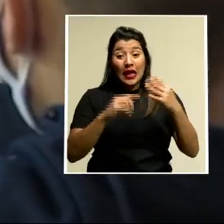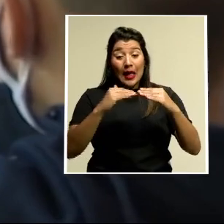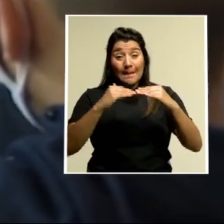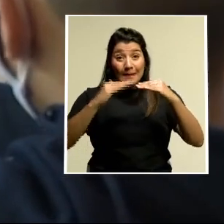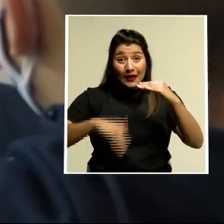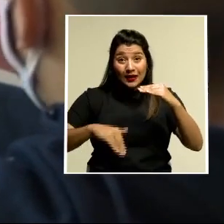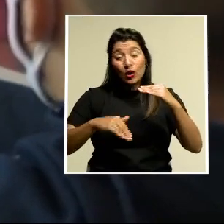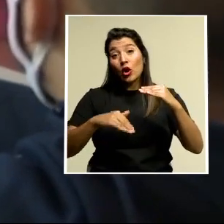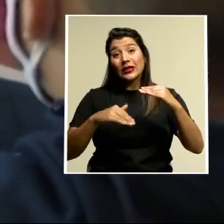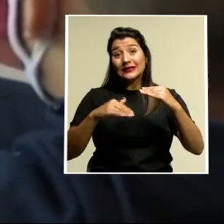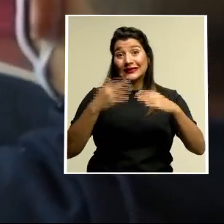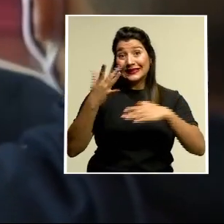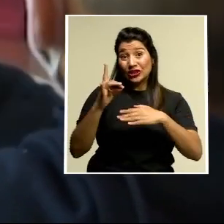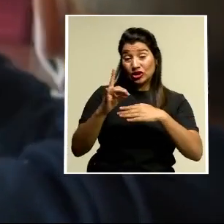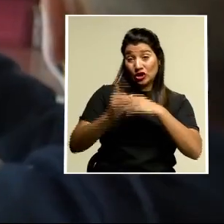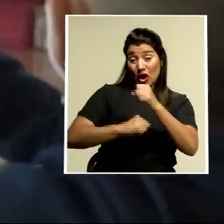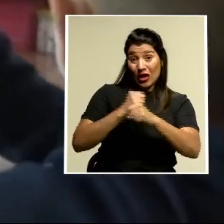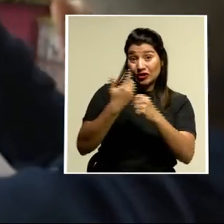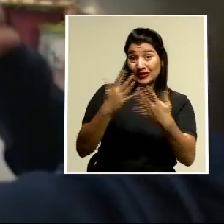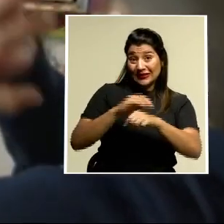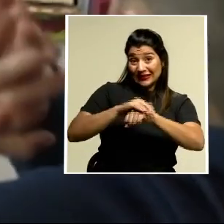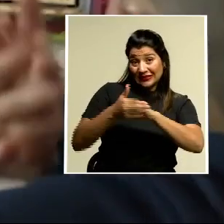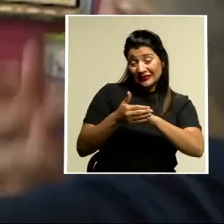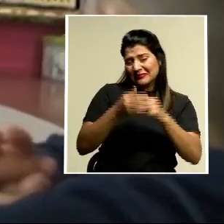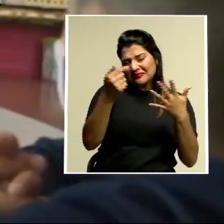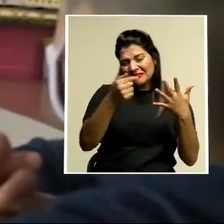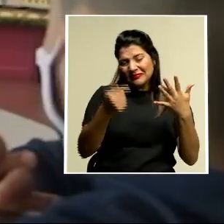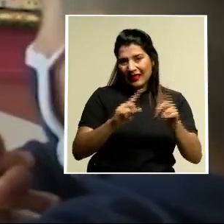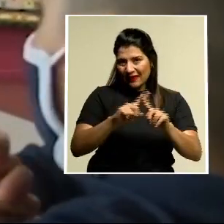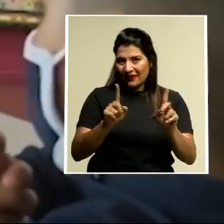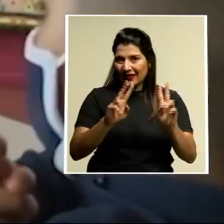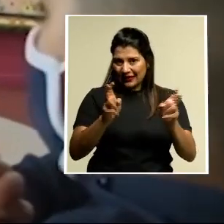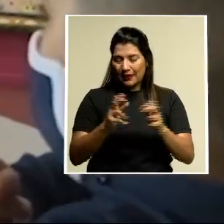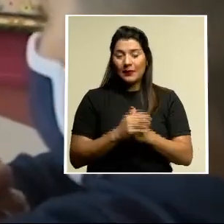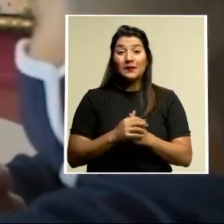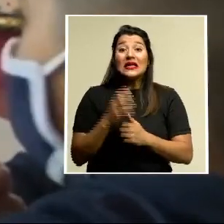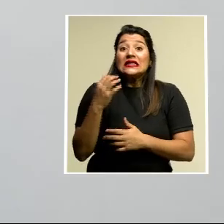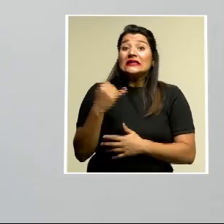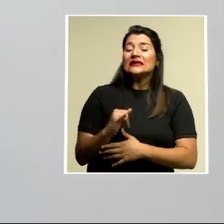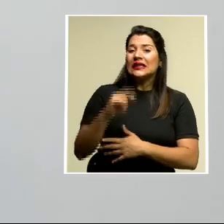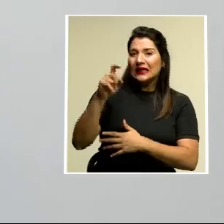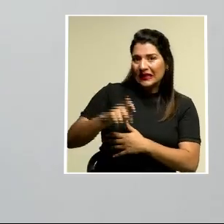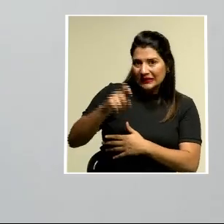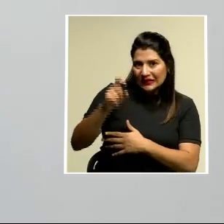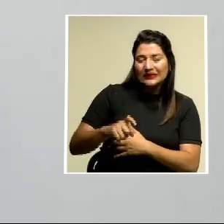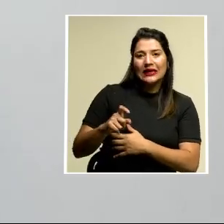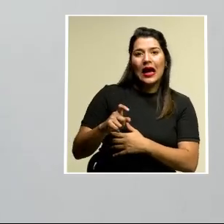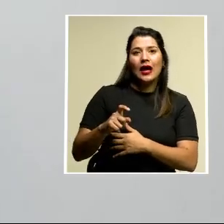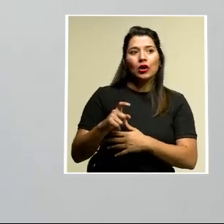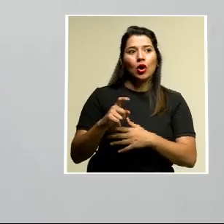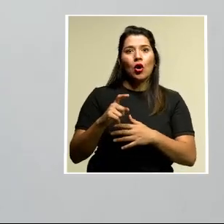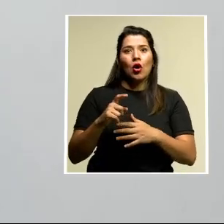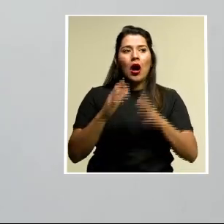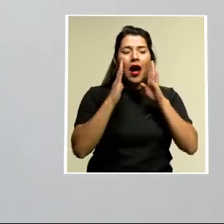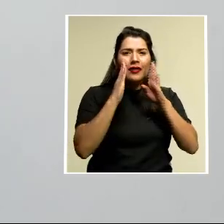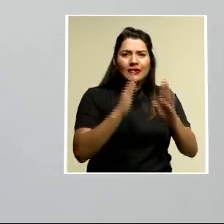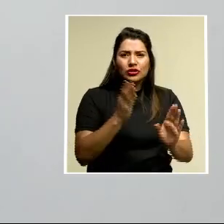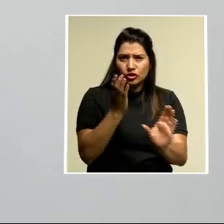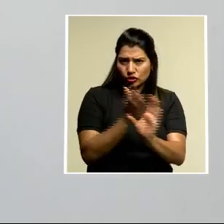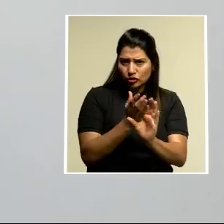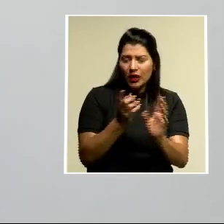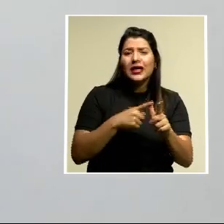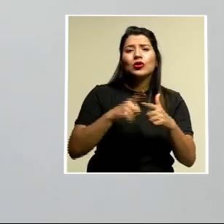edad embarazadas, entre otros. En caso de que se requiera ayuda en primeros auxilios psicológicos, se puede